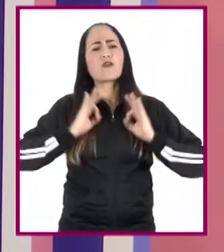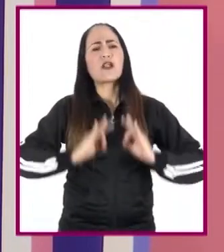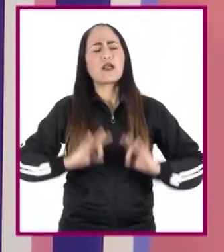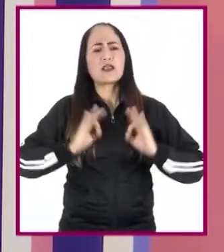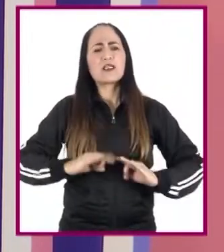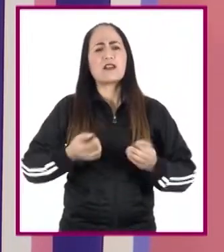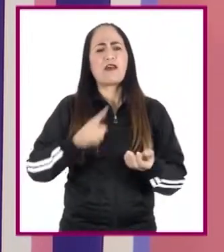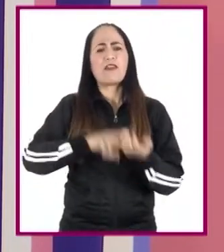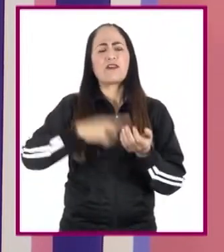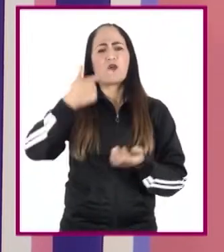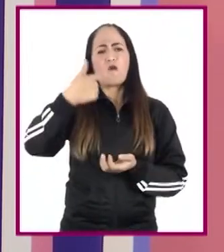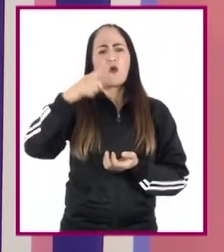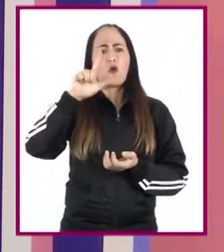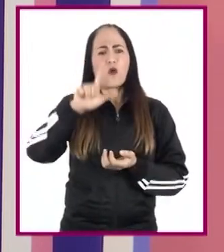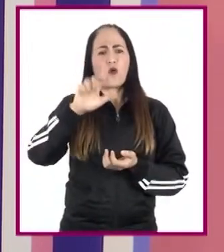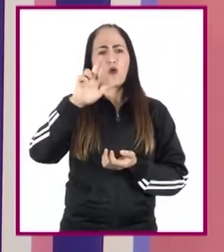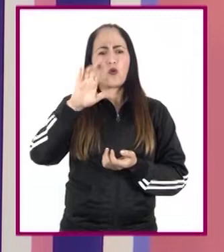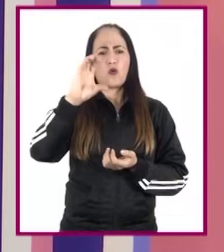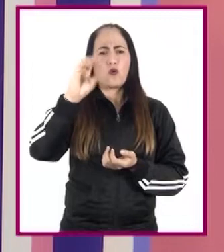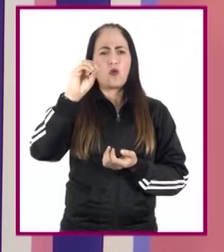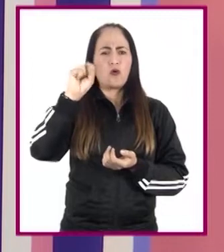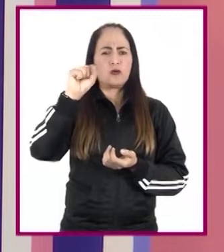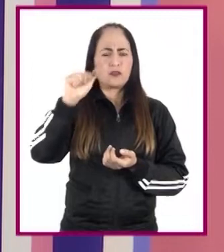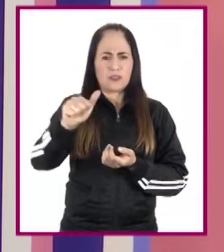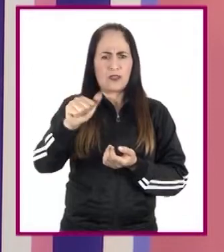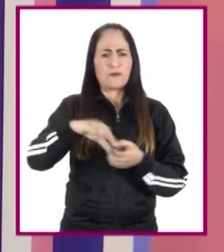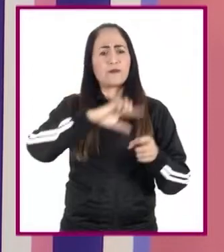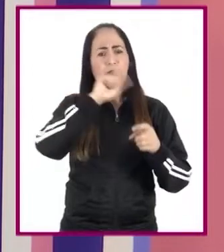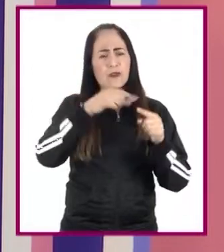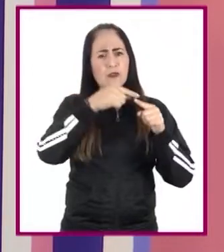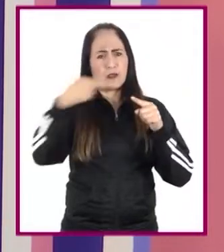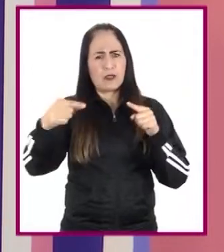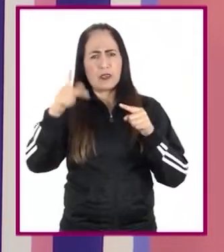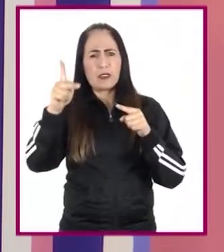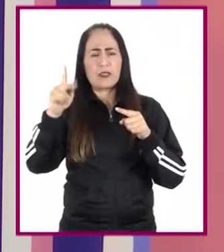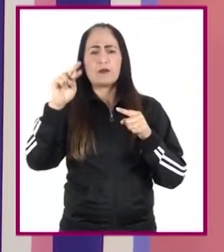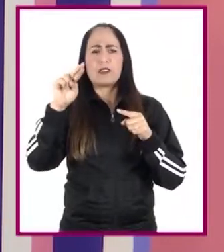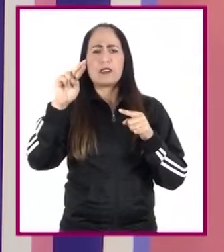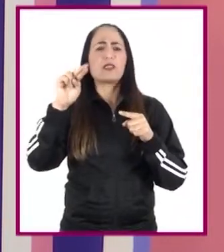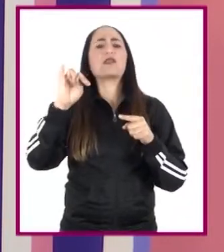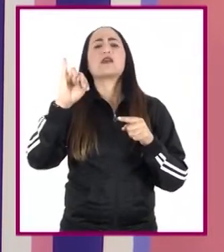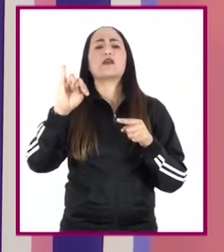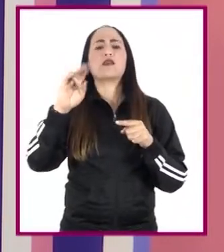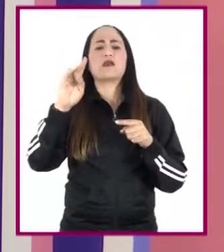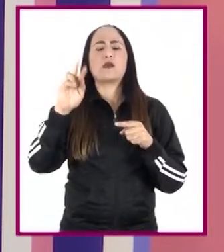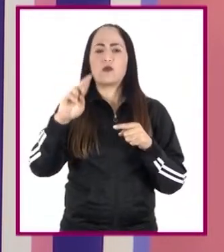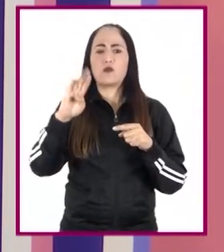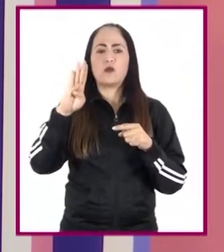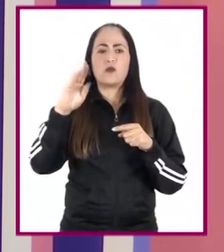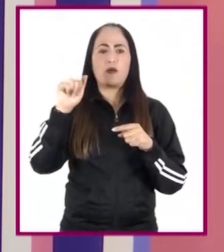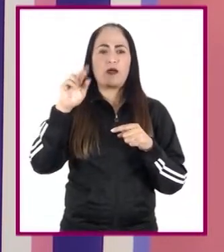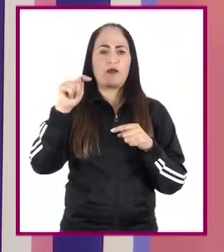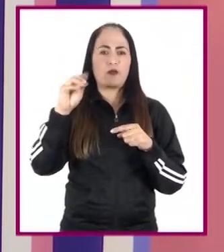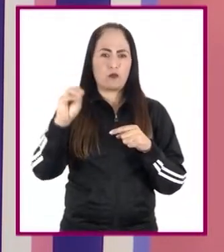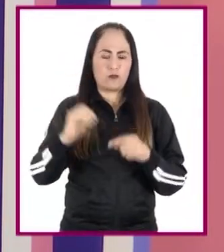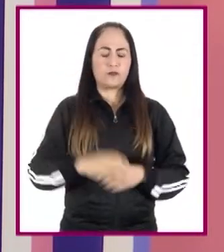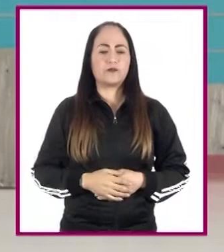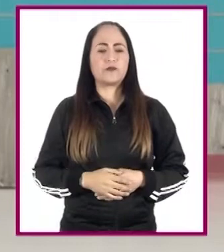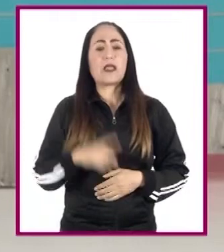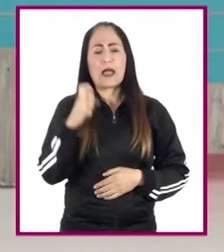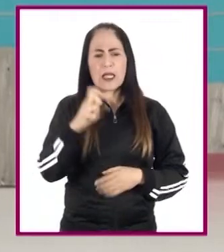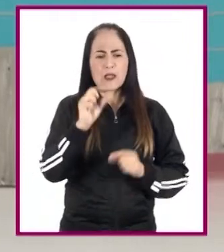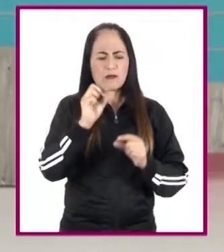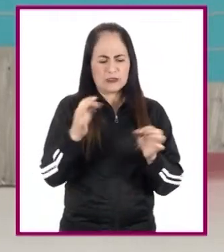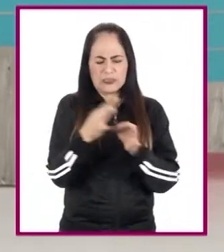que proviene de los alimentos, generando otra molécula llamada piruvato. En este proceso, las células obtienen un poco de energía